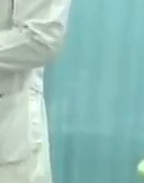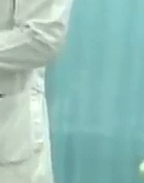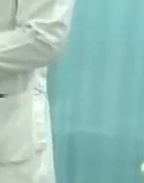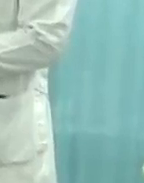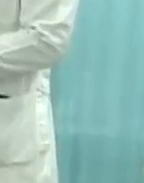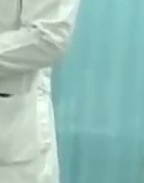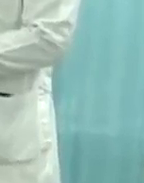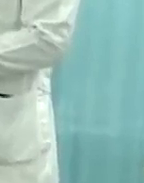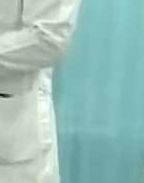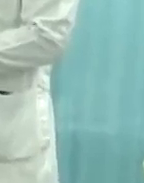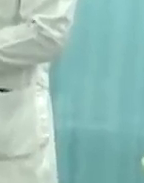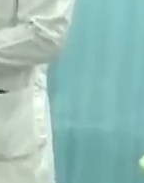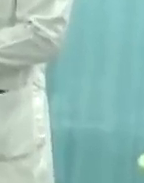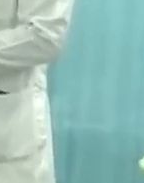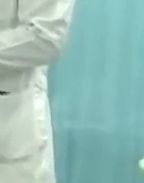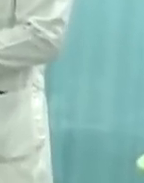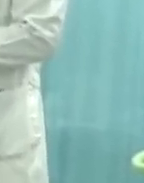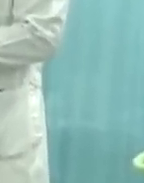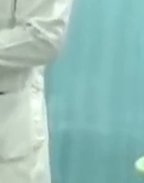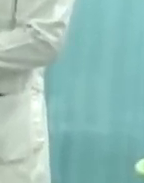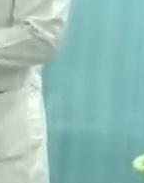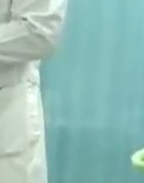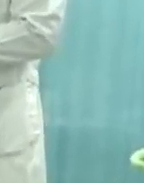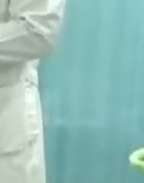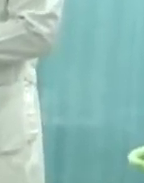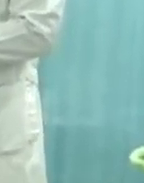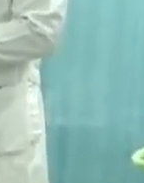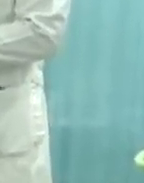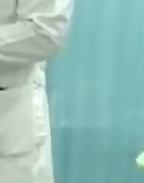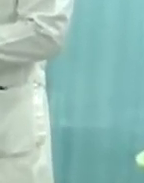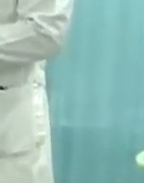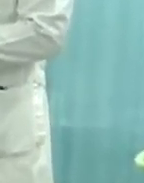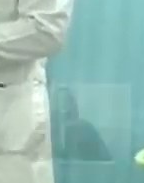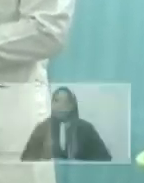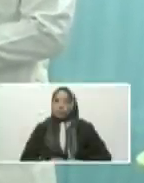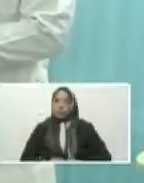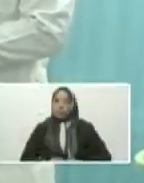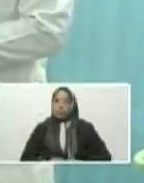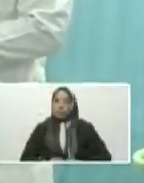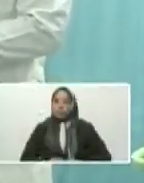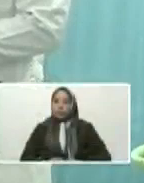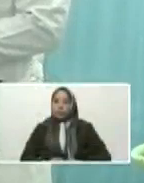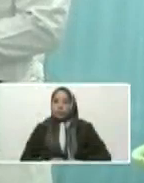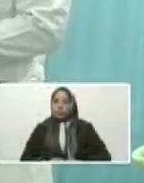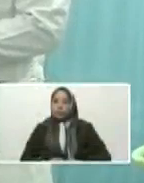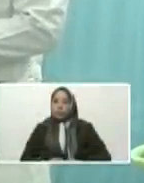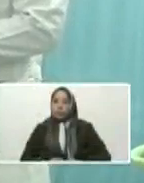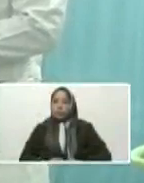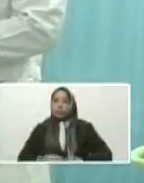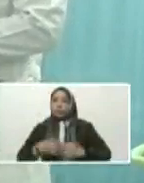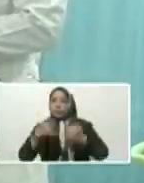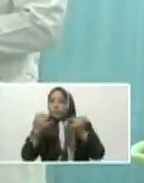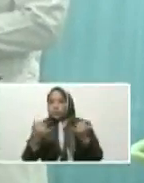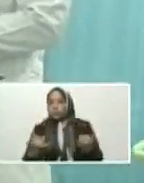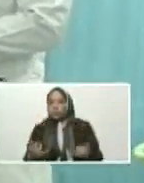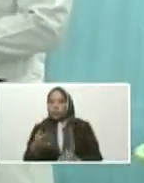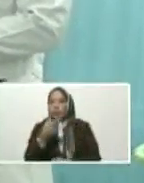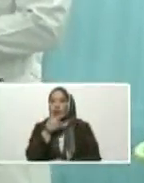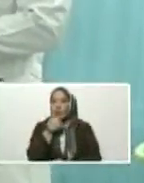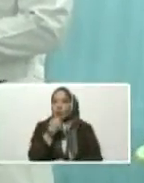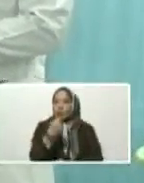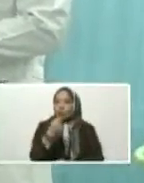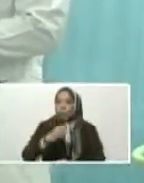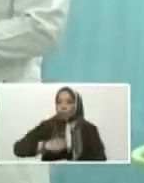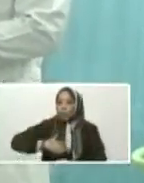Qué cosa tan hermosa, de verdad. El corazón tiene que, bueno, ponerse muy sensible, arrugadito, sensible, cuando uno